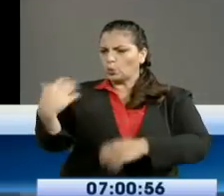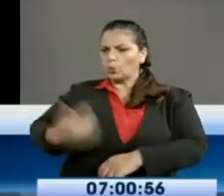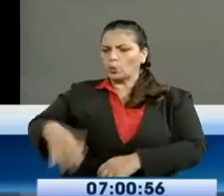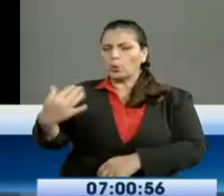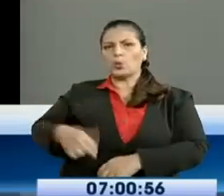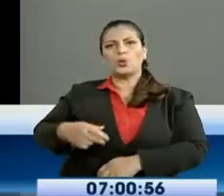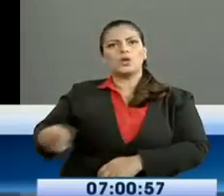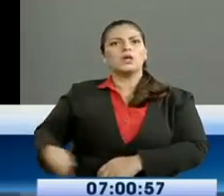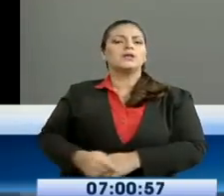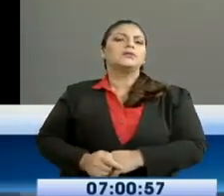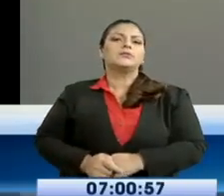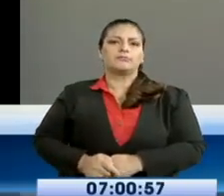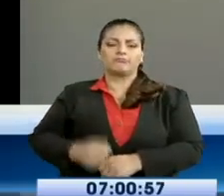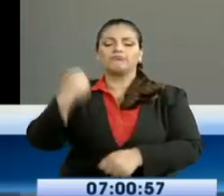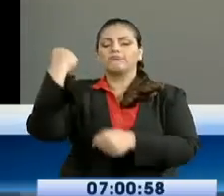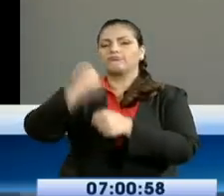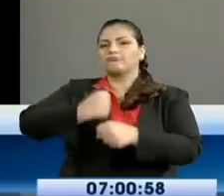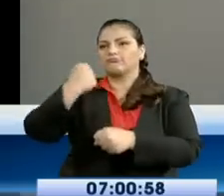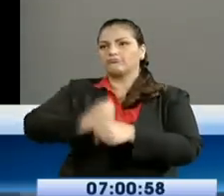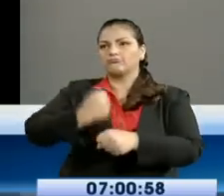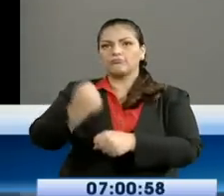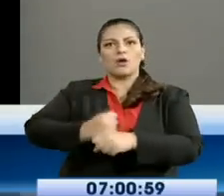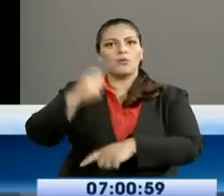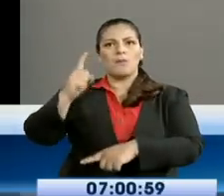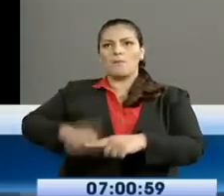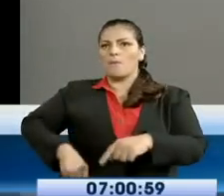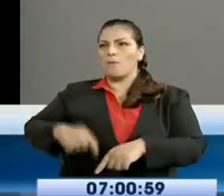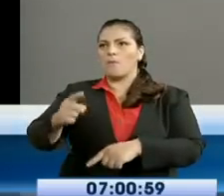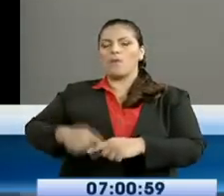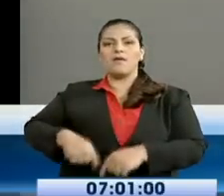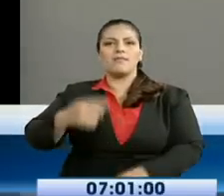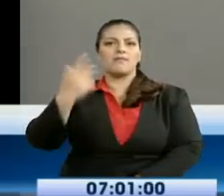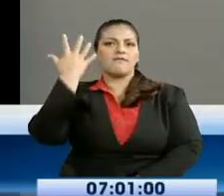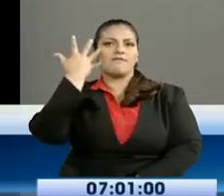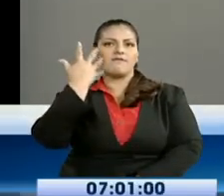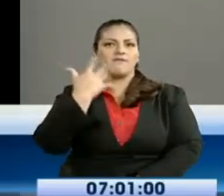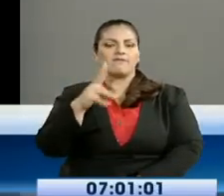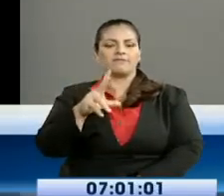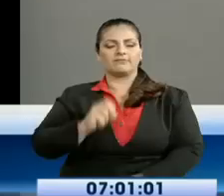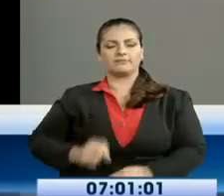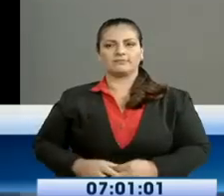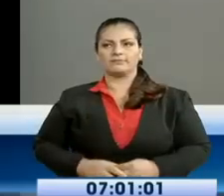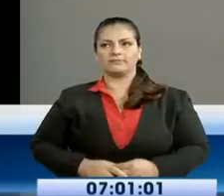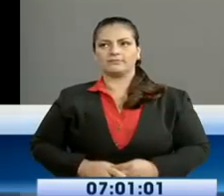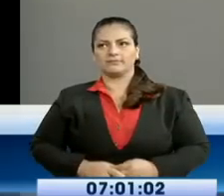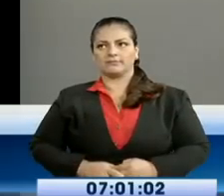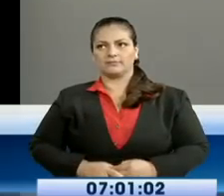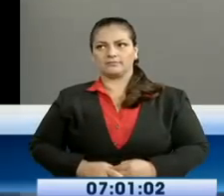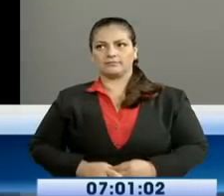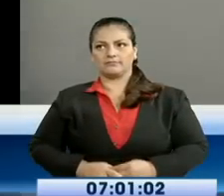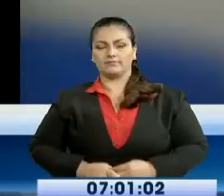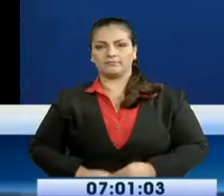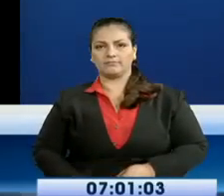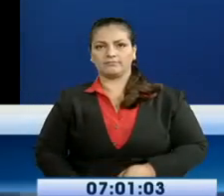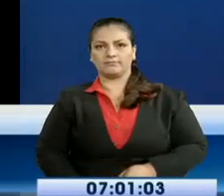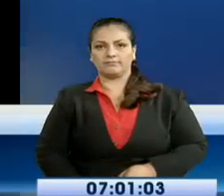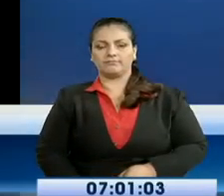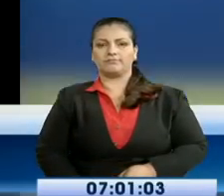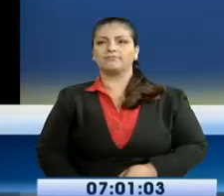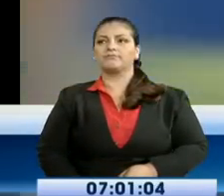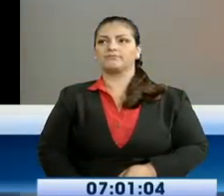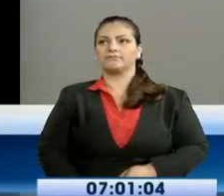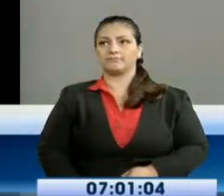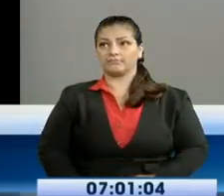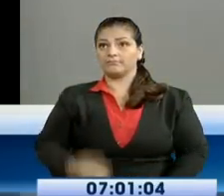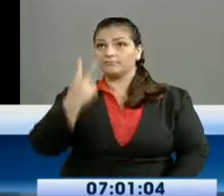provocaron una lesión en su pierna derecha. Mira cuánta cobardía, Luisa. Felizmente, mira la solidaridad, también hay que expresarlo claro. Ese bus